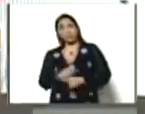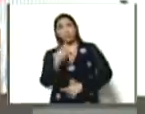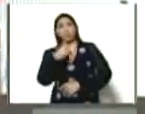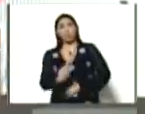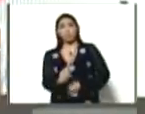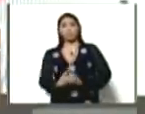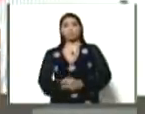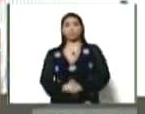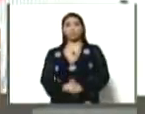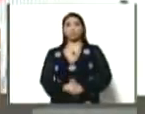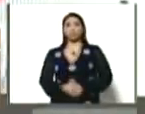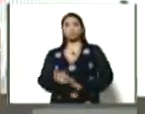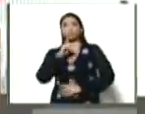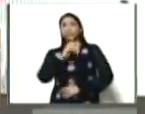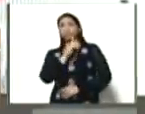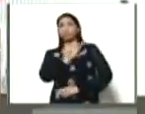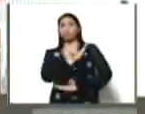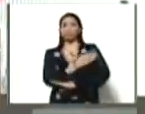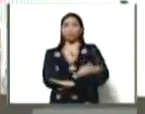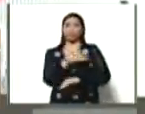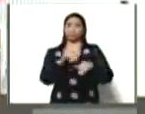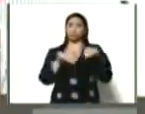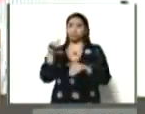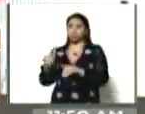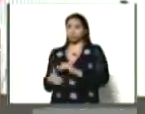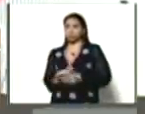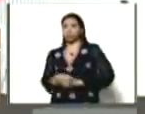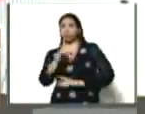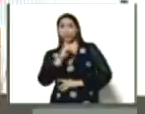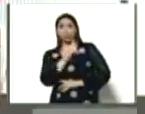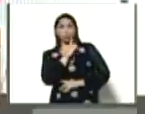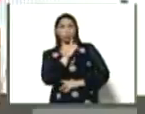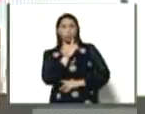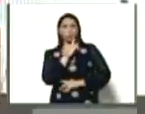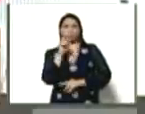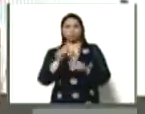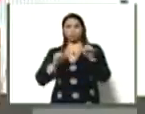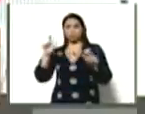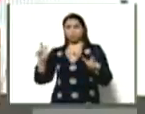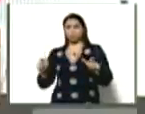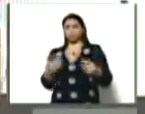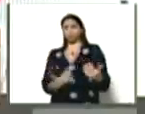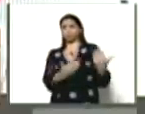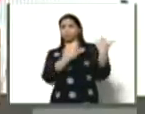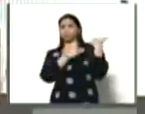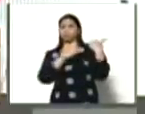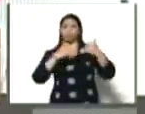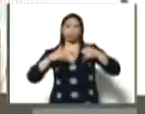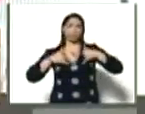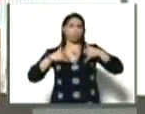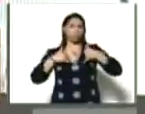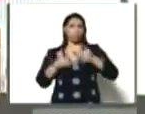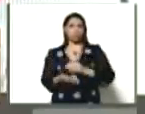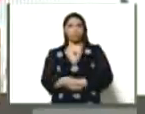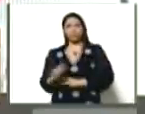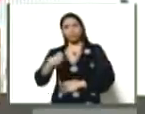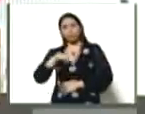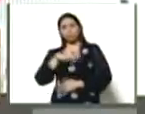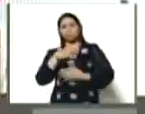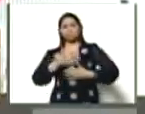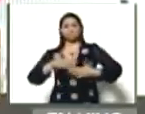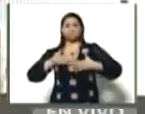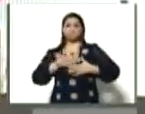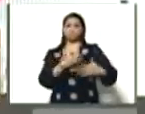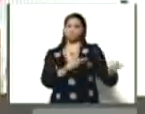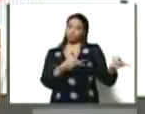que en nombre del Poder Electoral, en nombre de los rectores y rectoras y en el mío propio, nos complacemos en darle